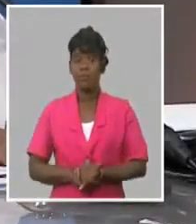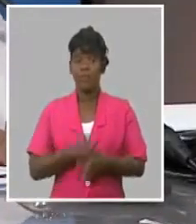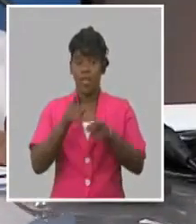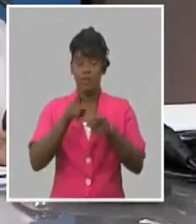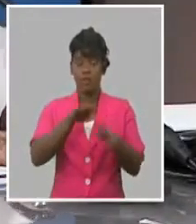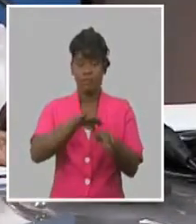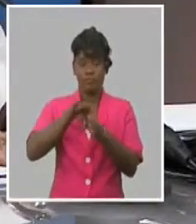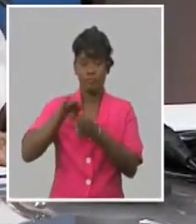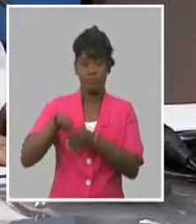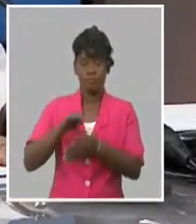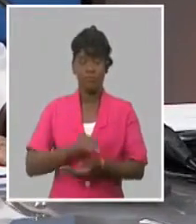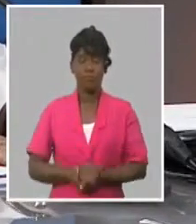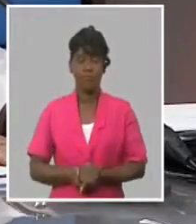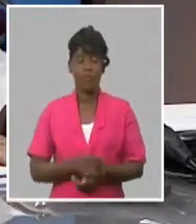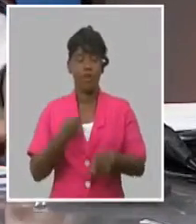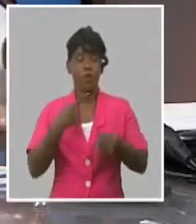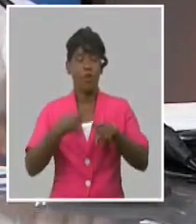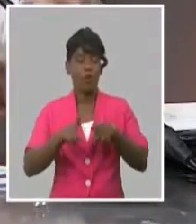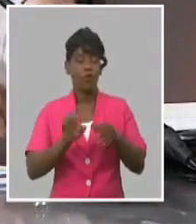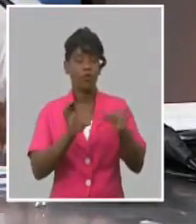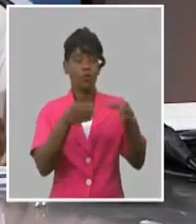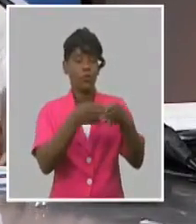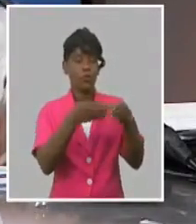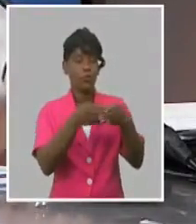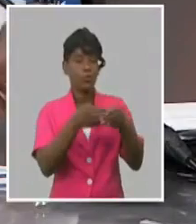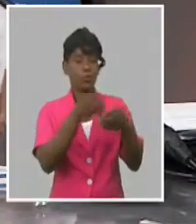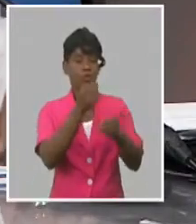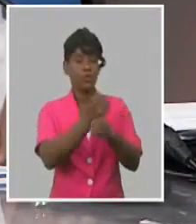entidad presupuestada, que es